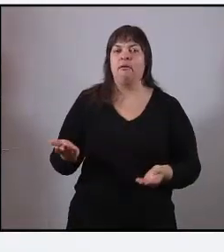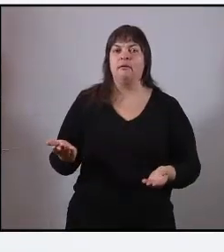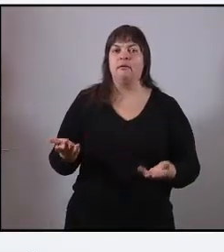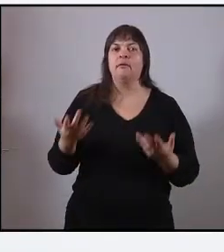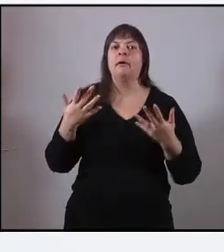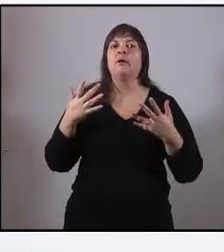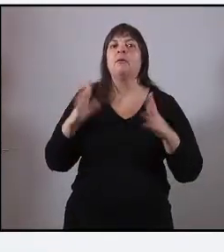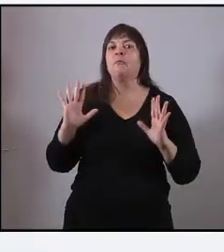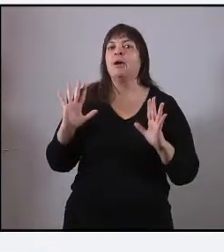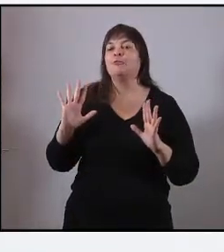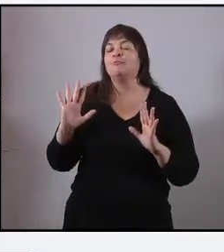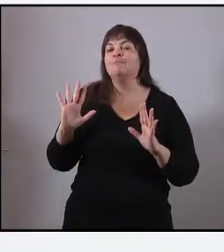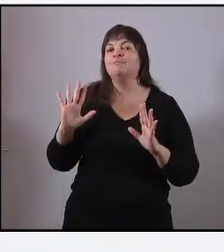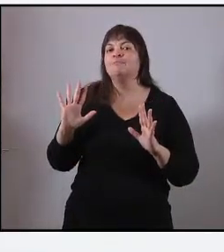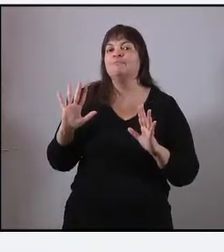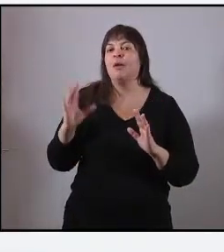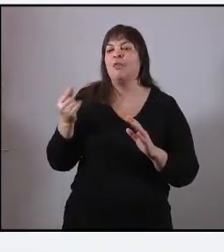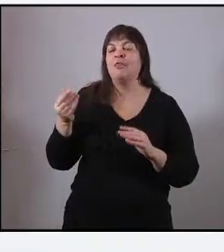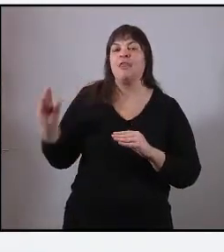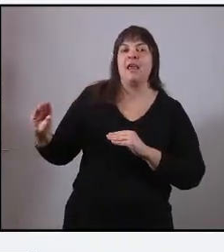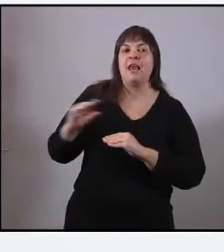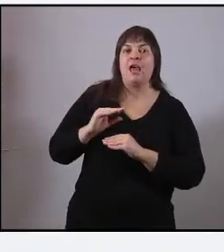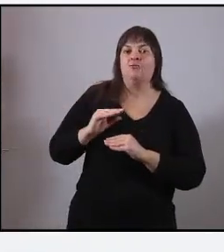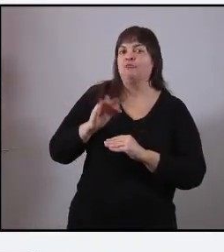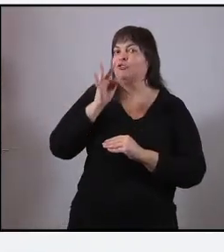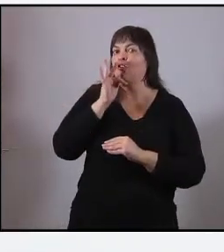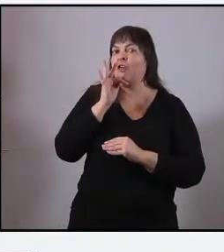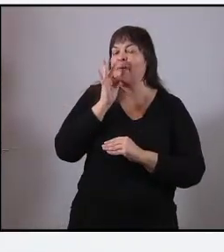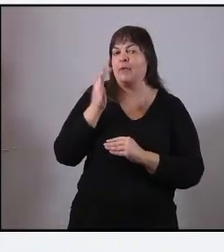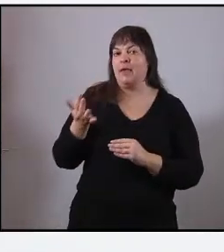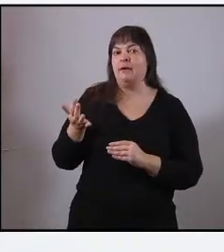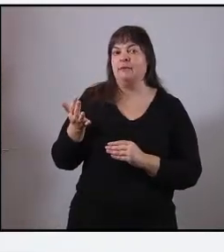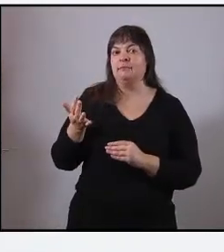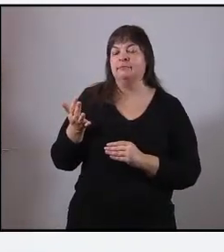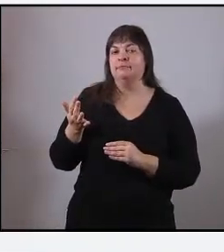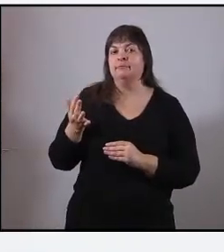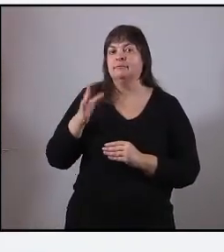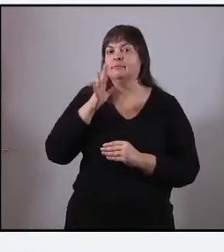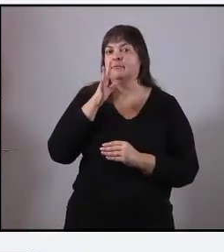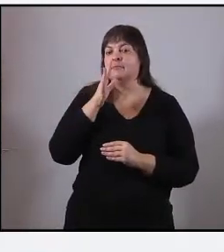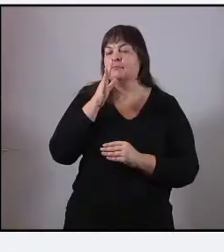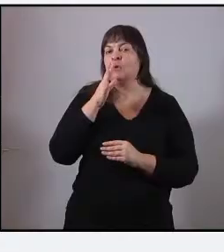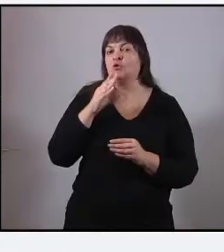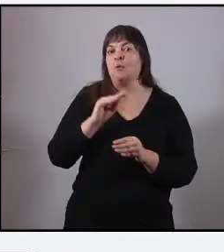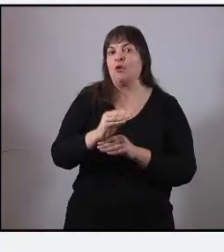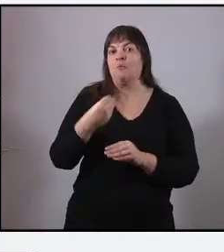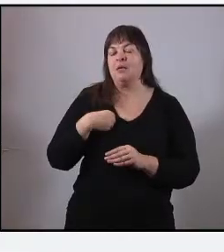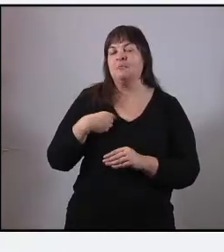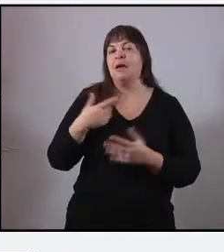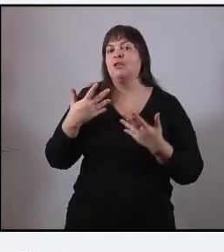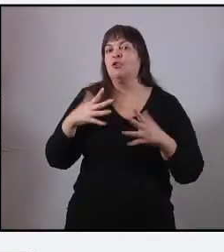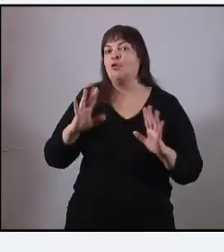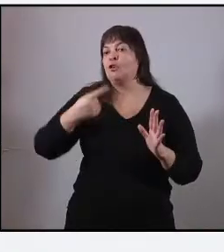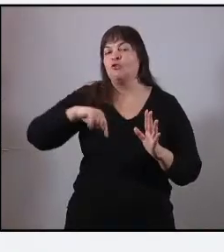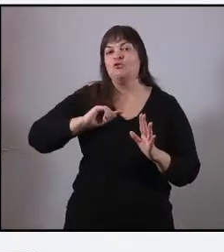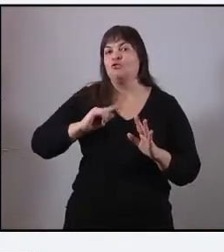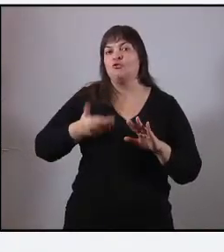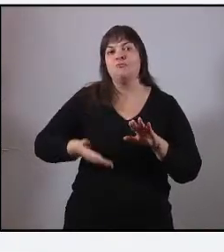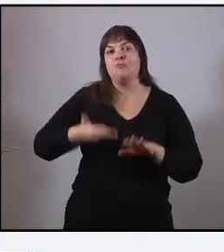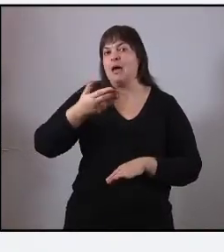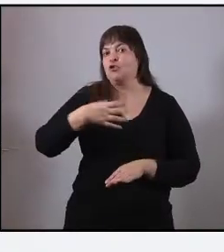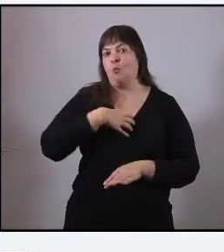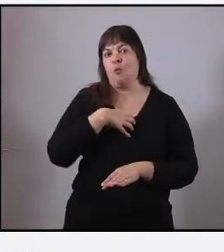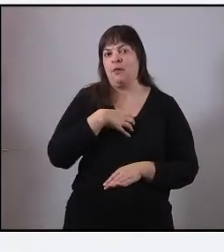aún no se ha recibido ese dinero que permita cubrir el importe de esa ayuda y, por lo tanto, no podemos proceder a